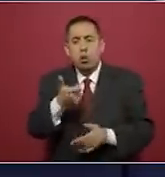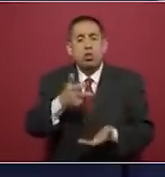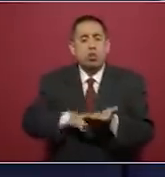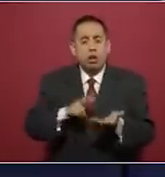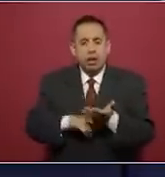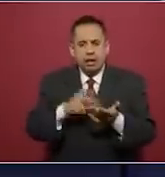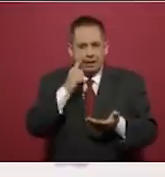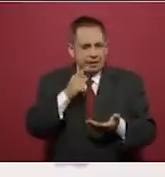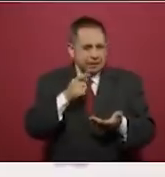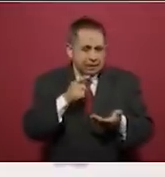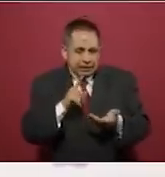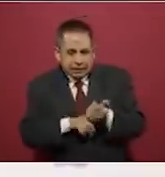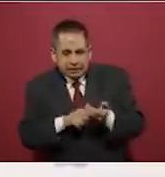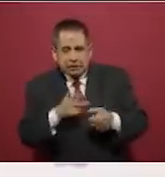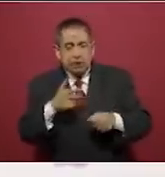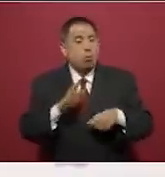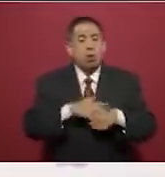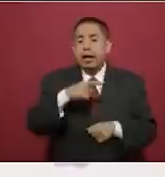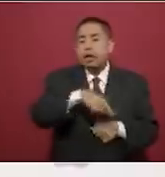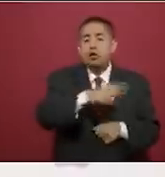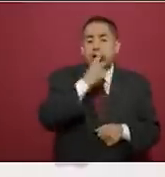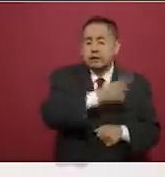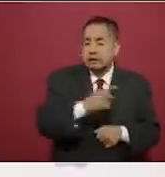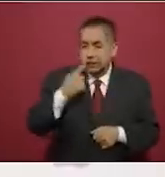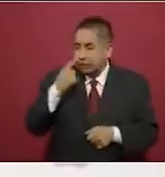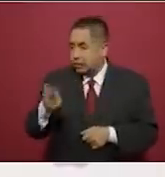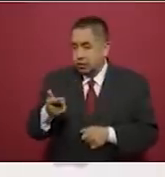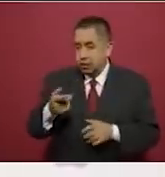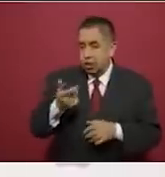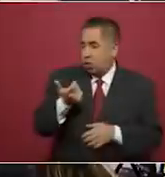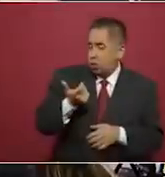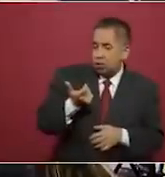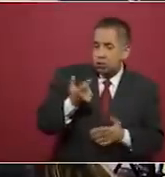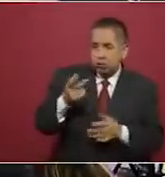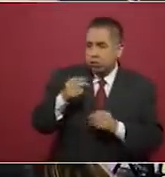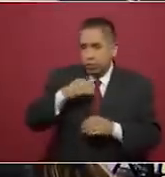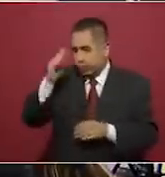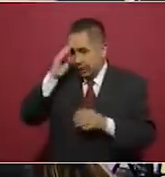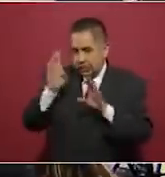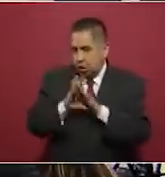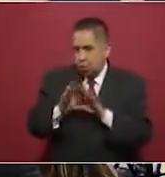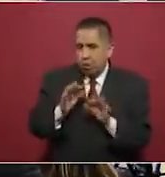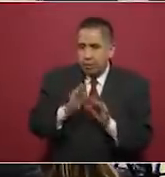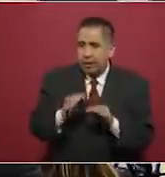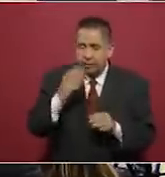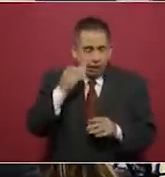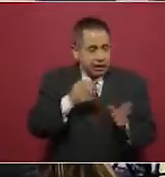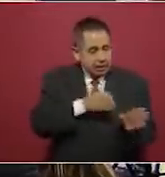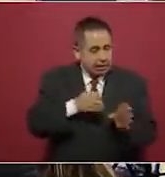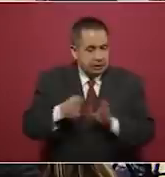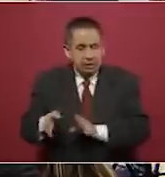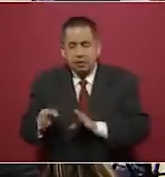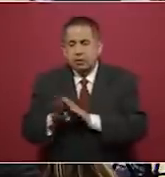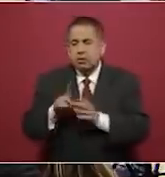de la molécula toda vez que ellos sostienen que los costos no están siendo considerados consecuencias como